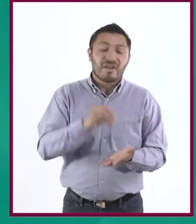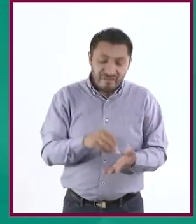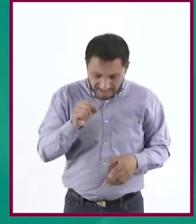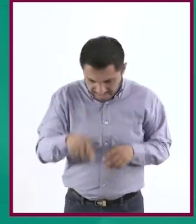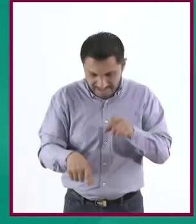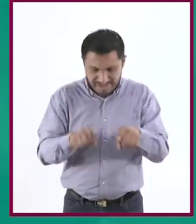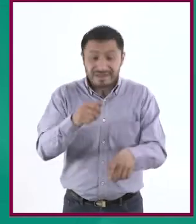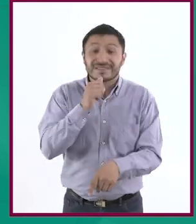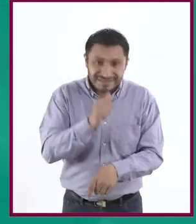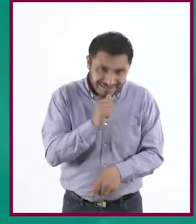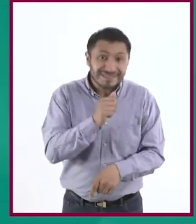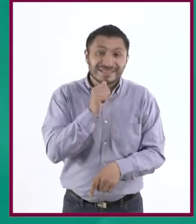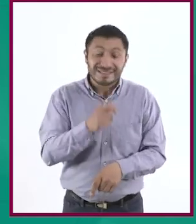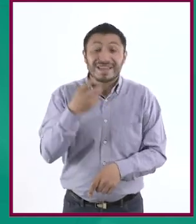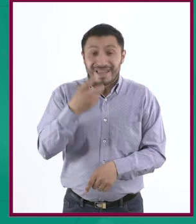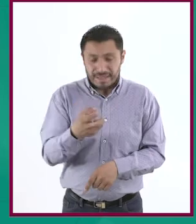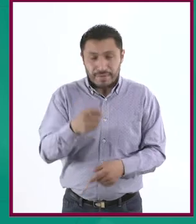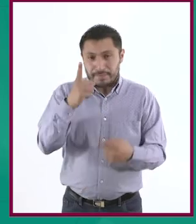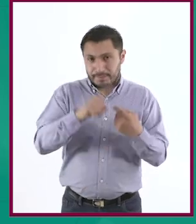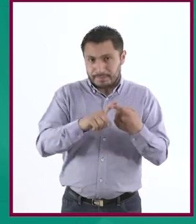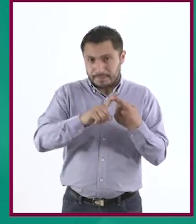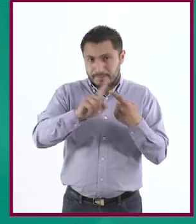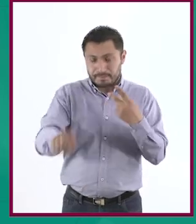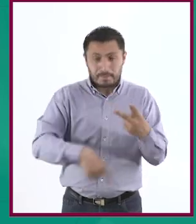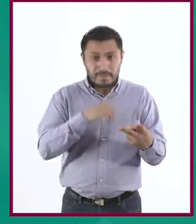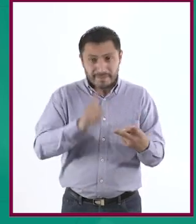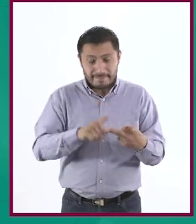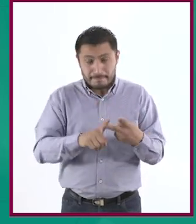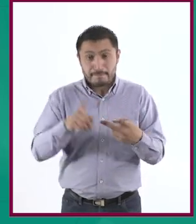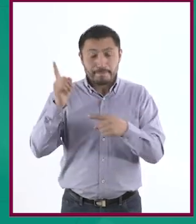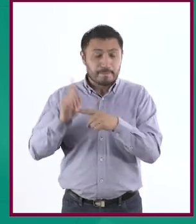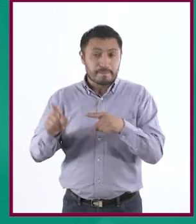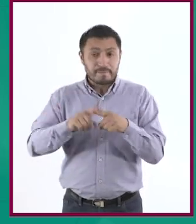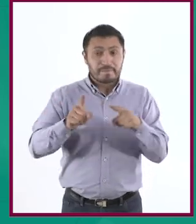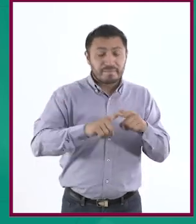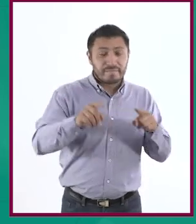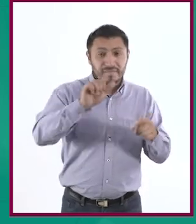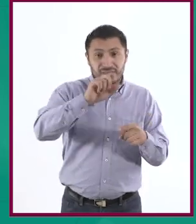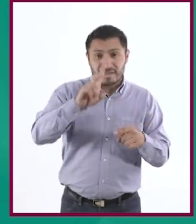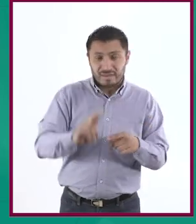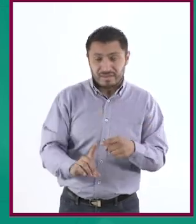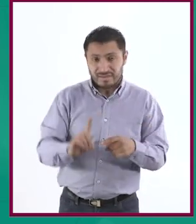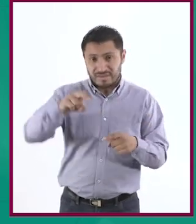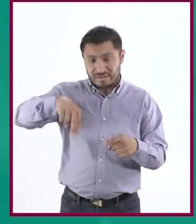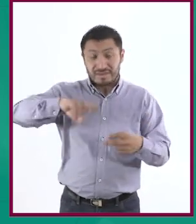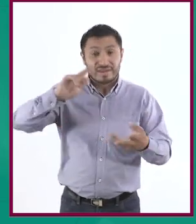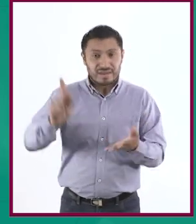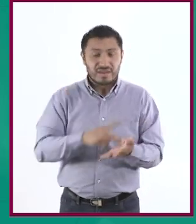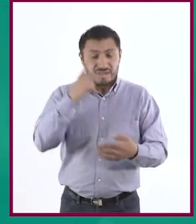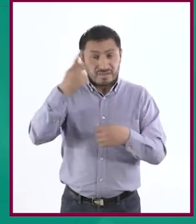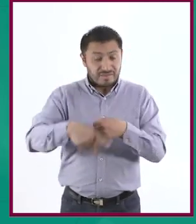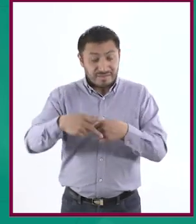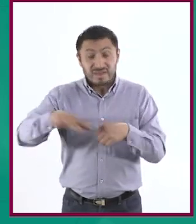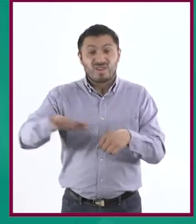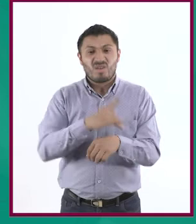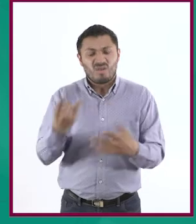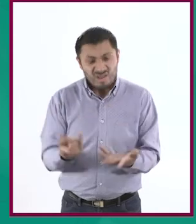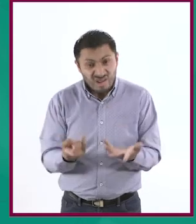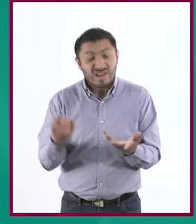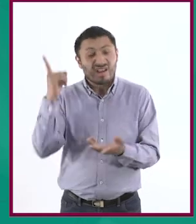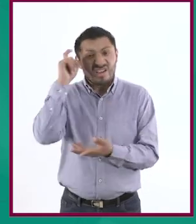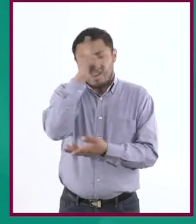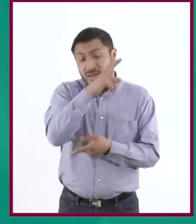se siembran, ese es el primer aspecto. Esa diversidad genética estaría en riesgo otra vez porque es muy